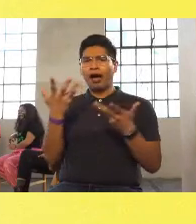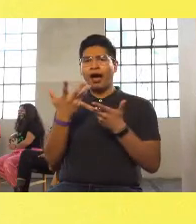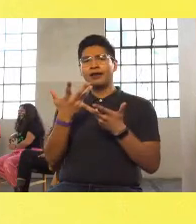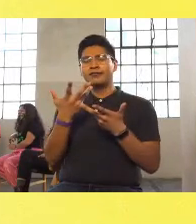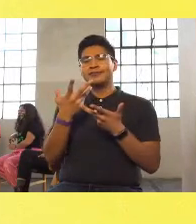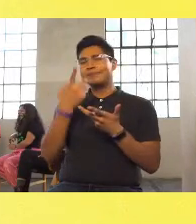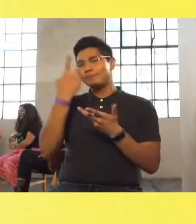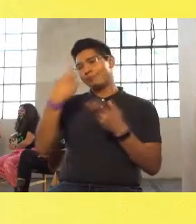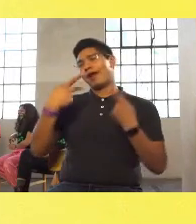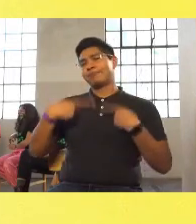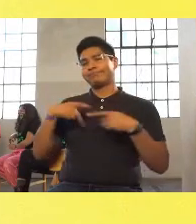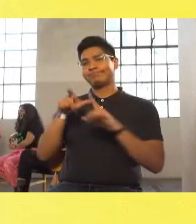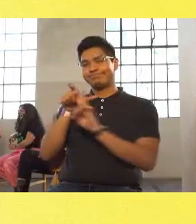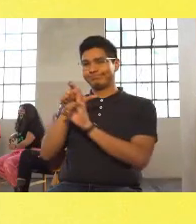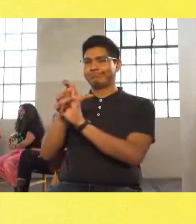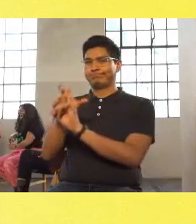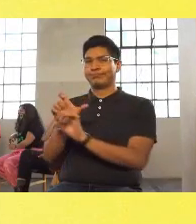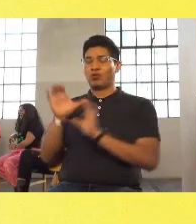creo que, pues eso,